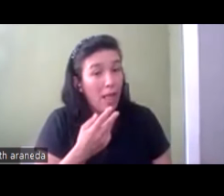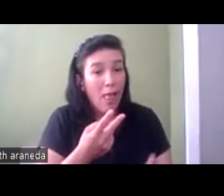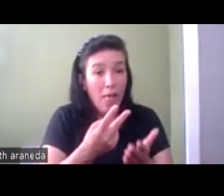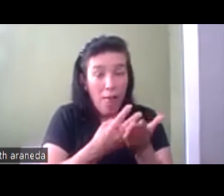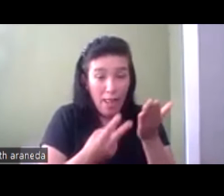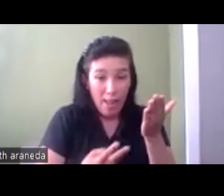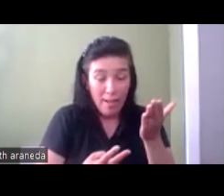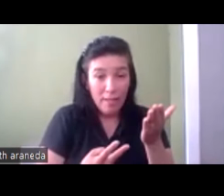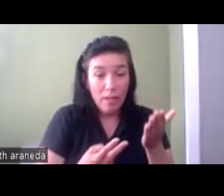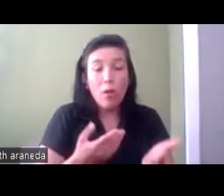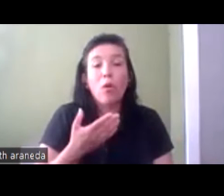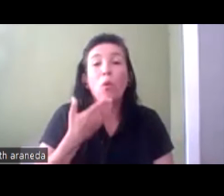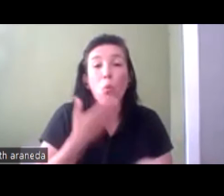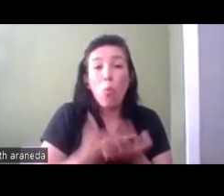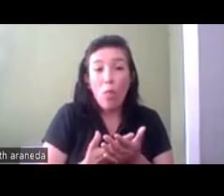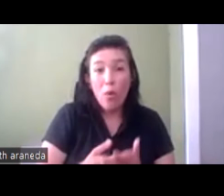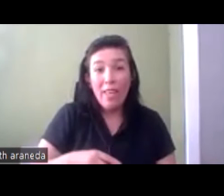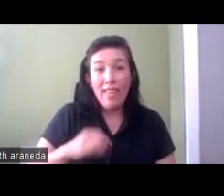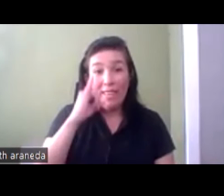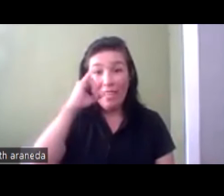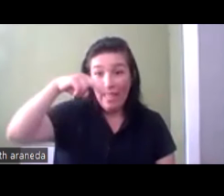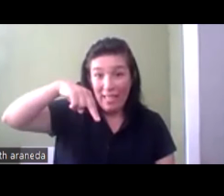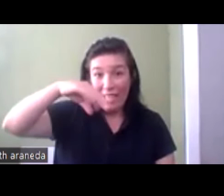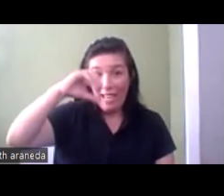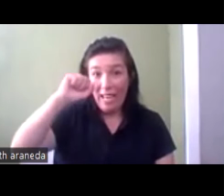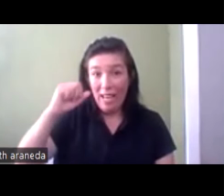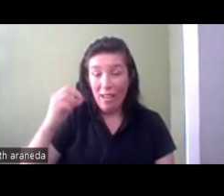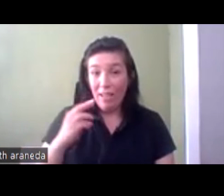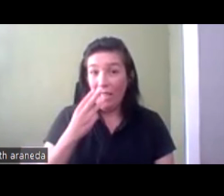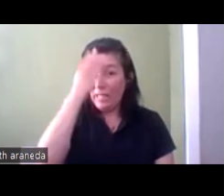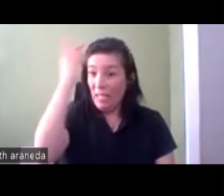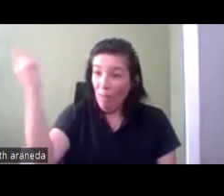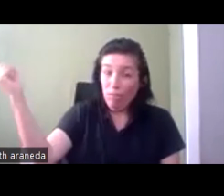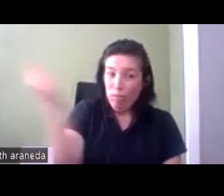ahora con la llegada del Inca, sí hay cambios también. Hay una